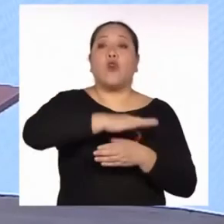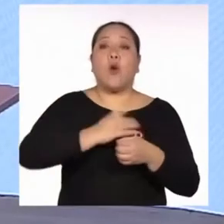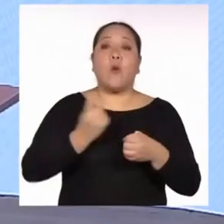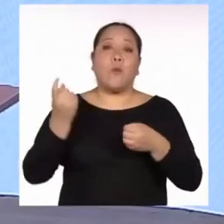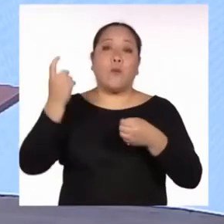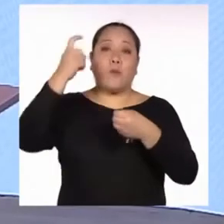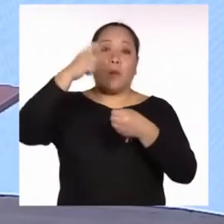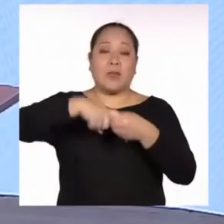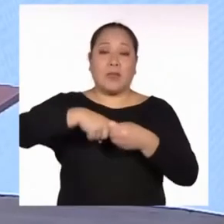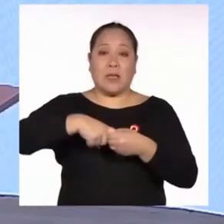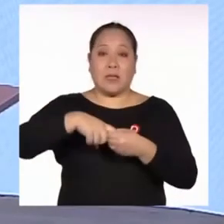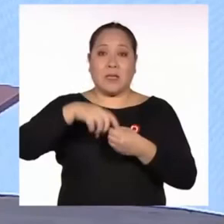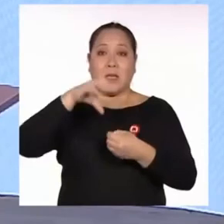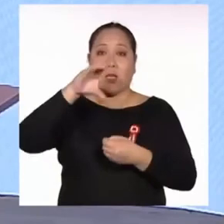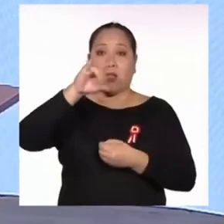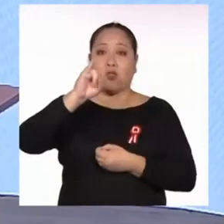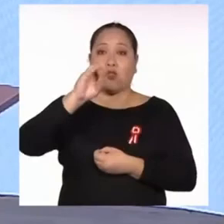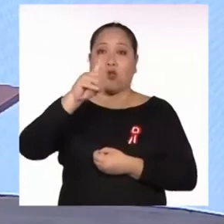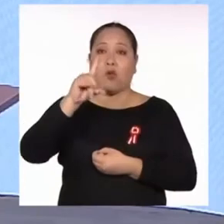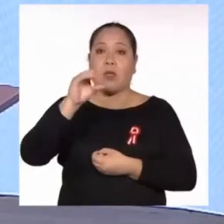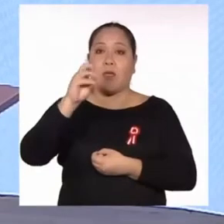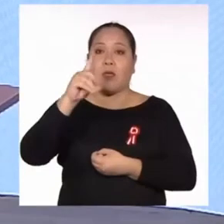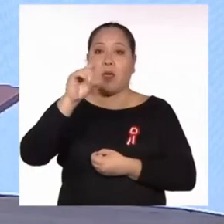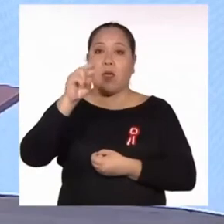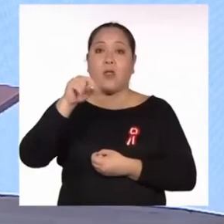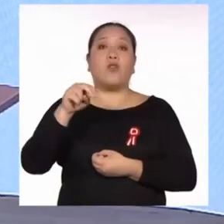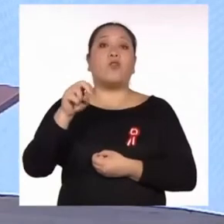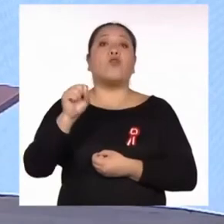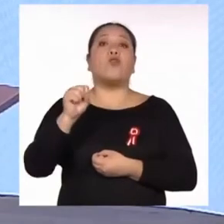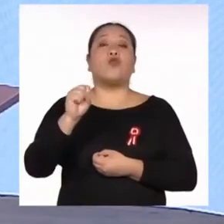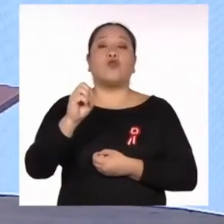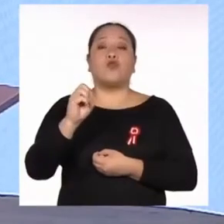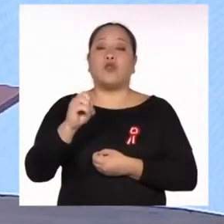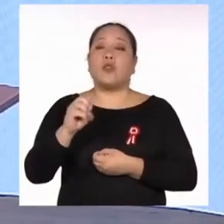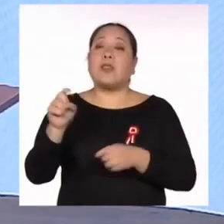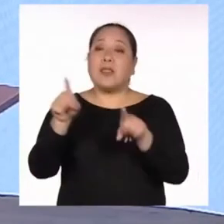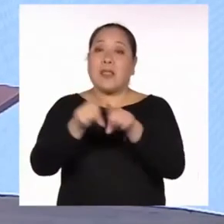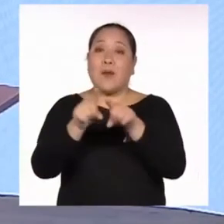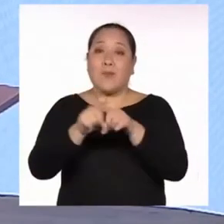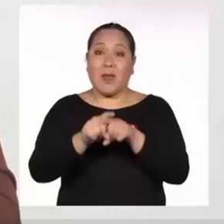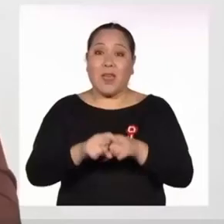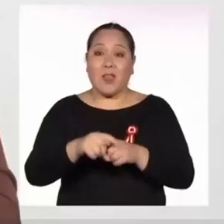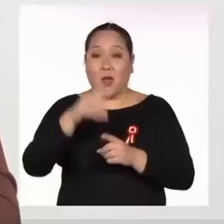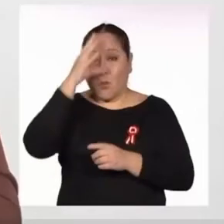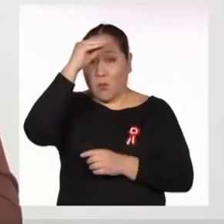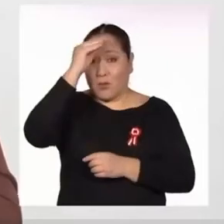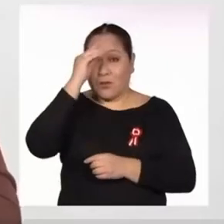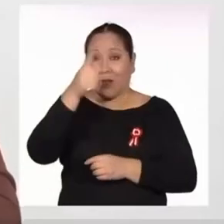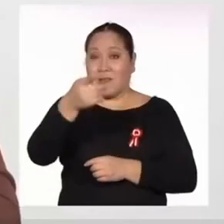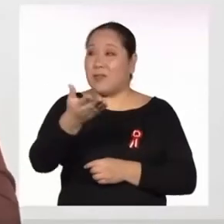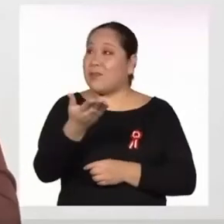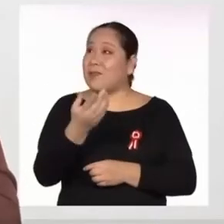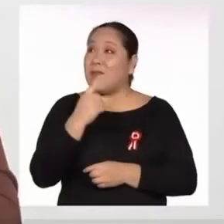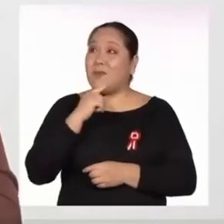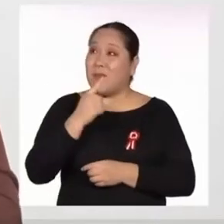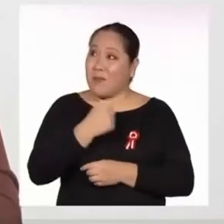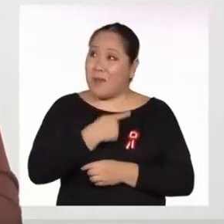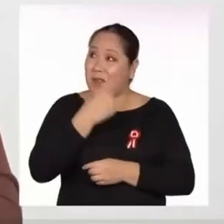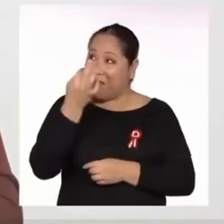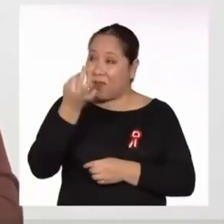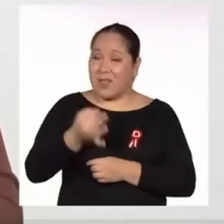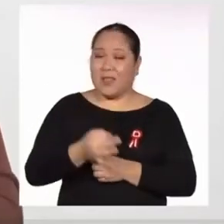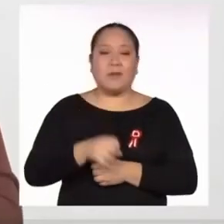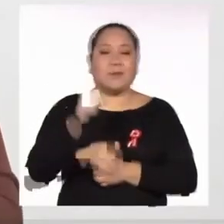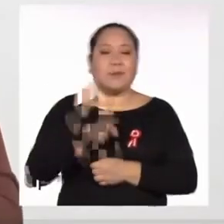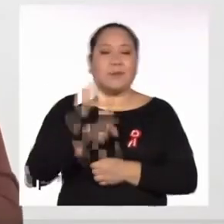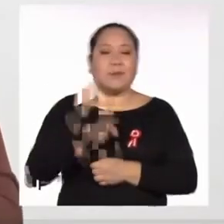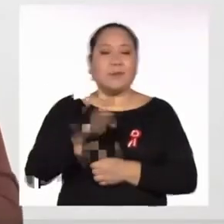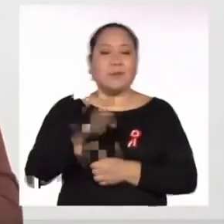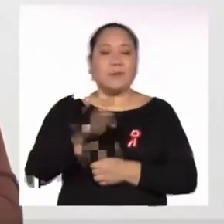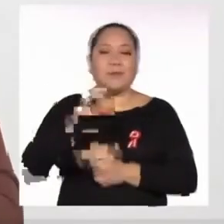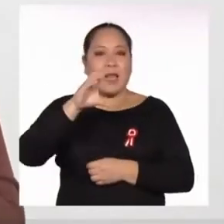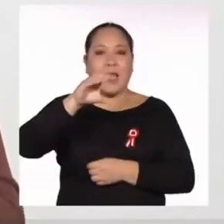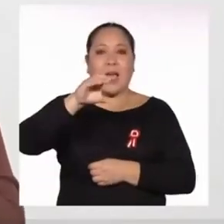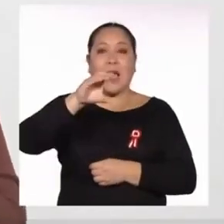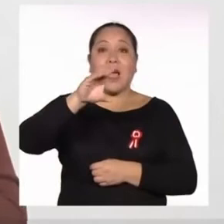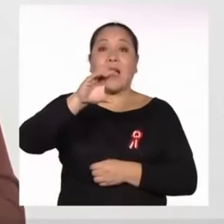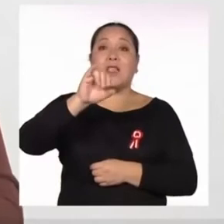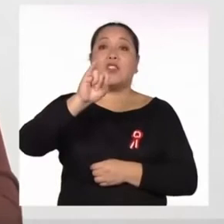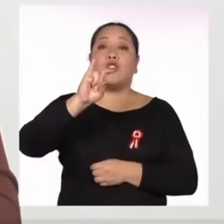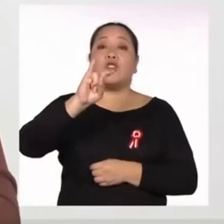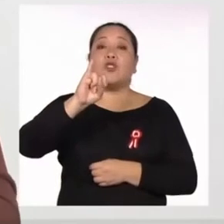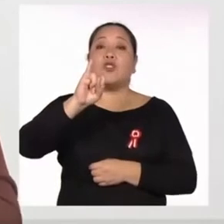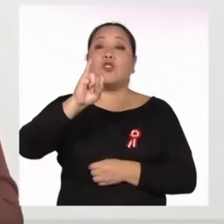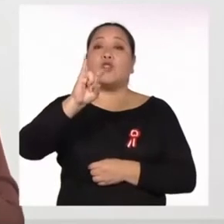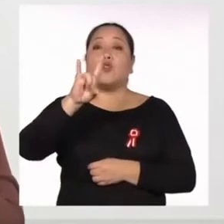incluidas las chicas y chicos de primero de secundaria verdad por supuesto la ciudadanía se va